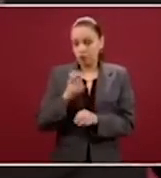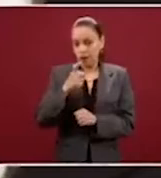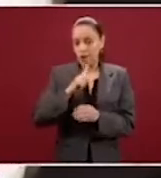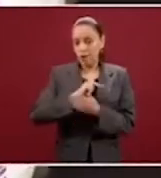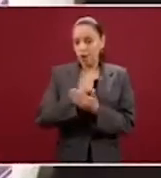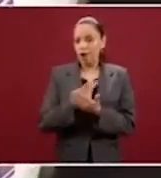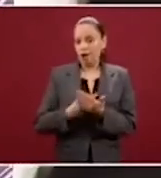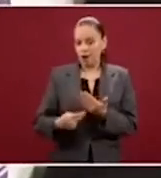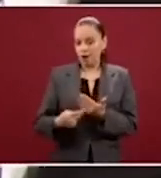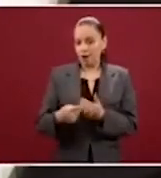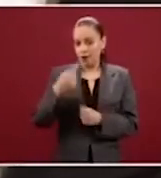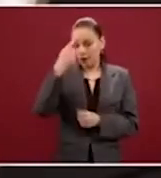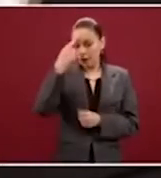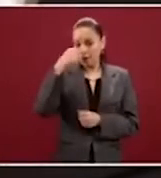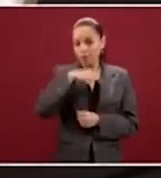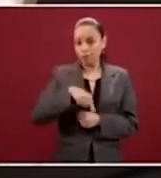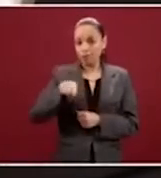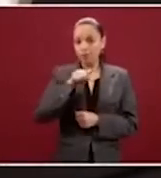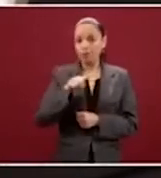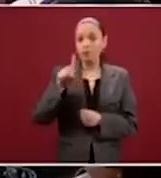no haya